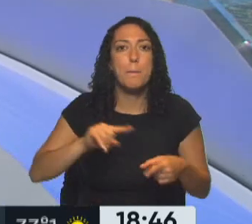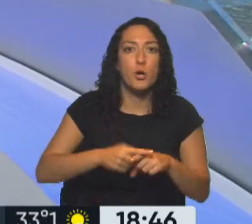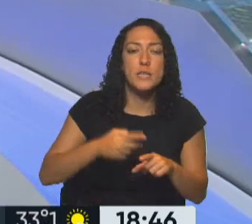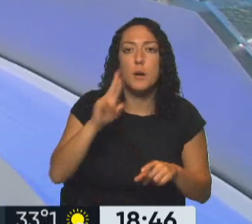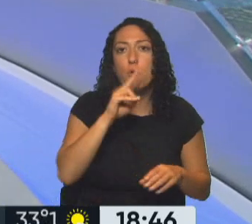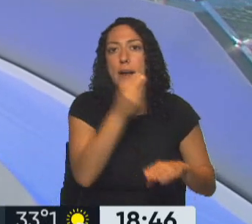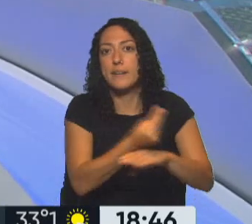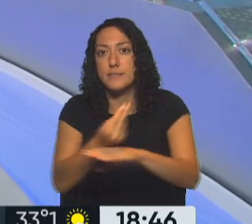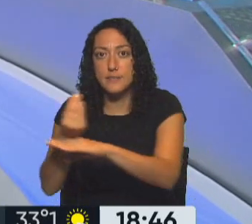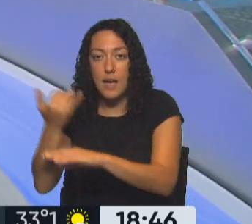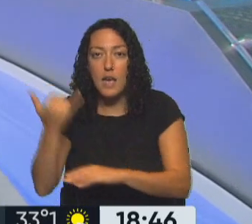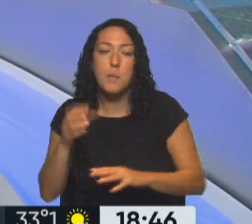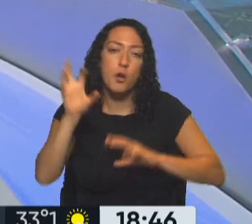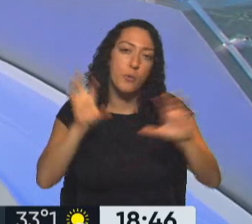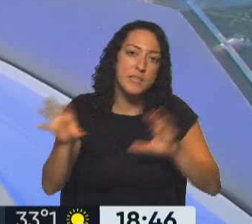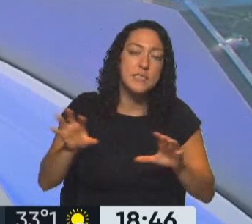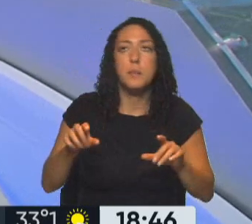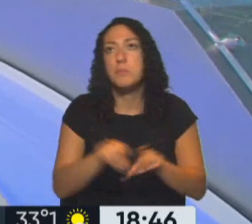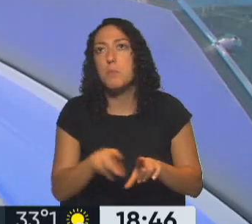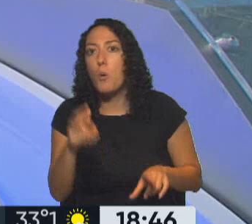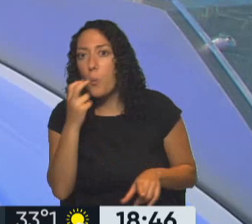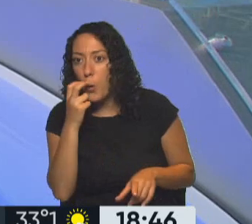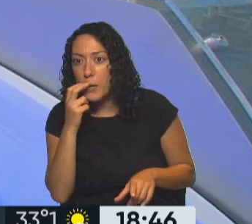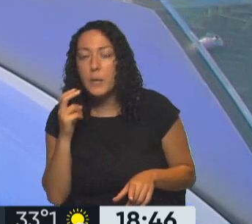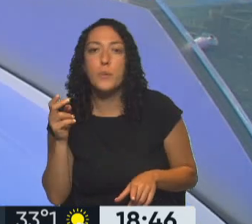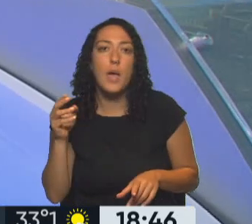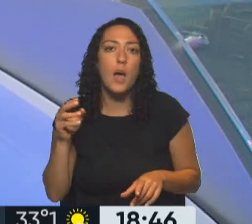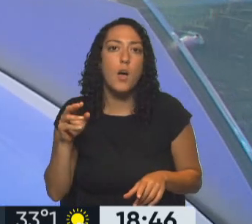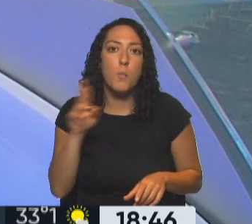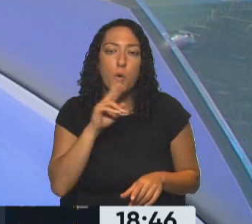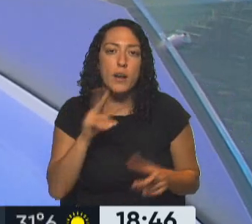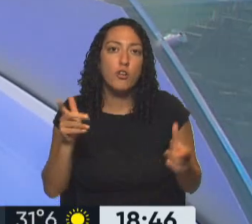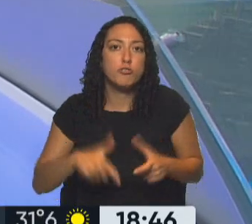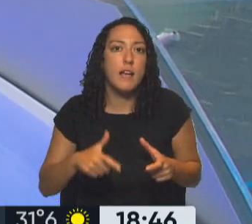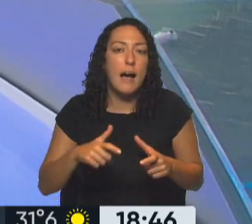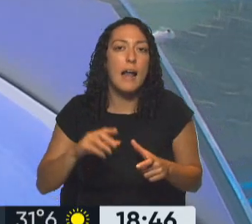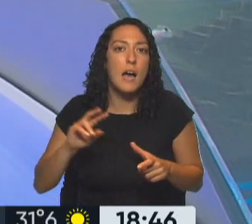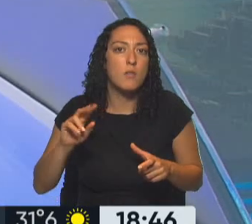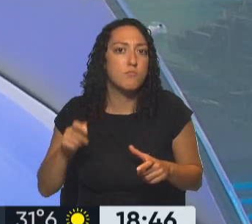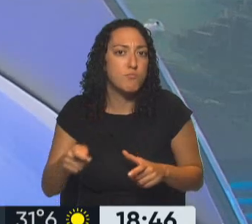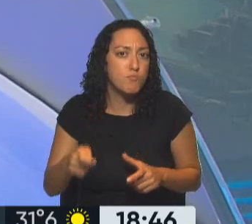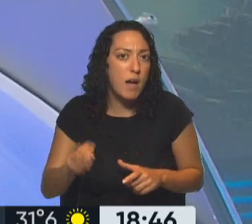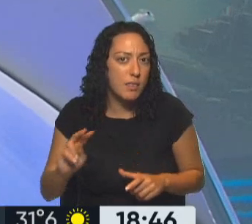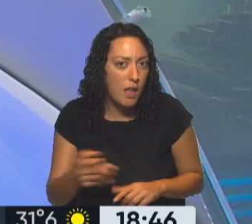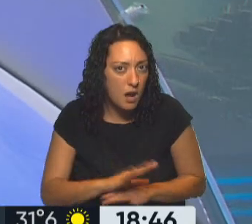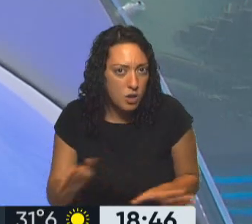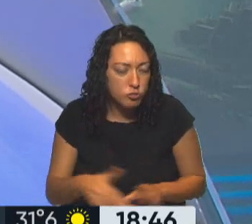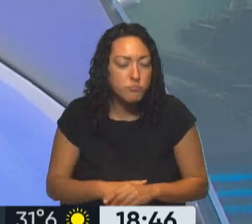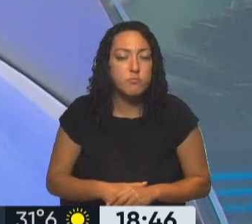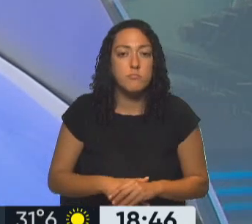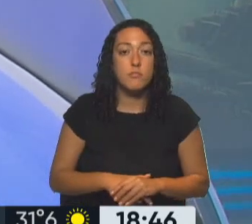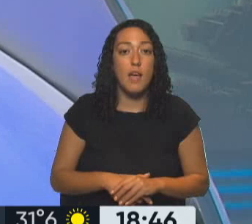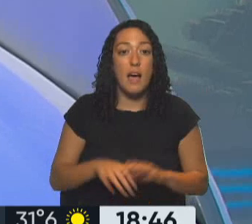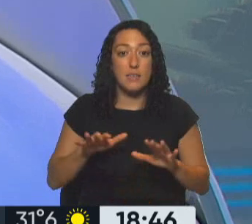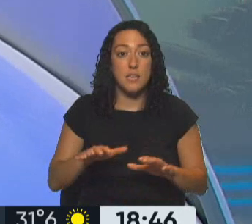de representación en provincias en Bolivia murió una concejala la mataron sí la mataron y no queremos que eso suceda